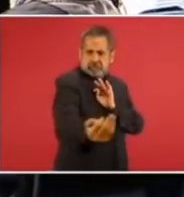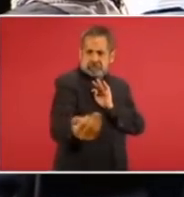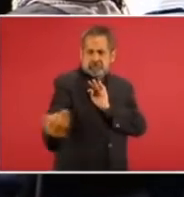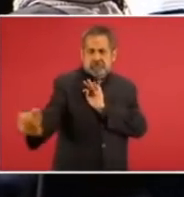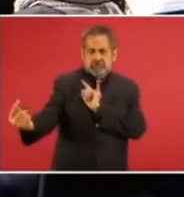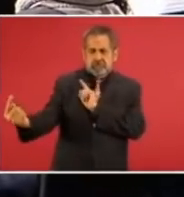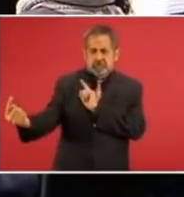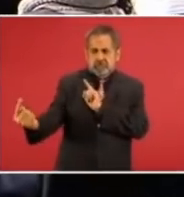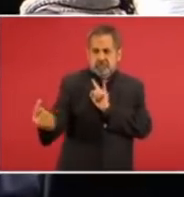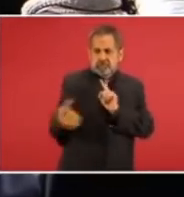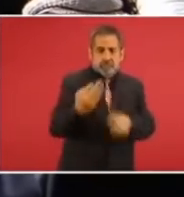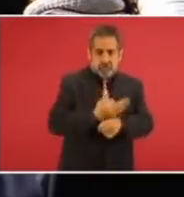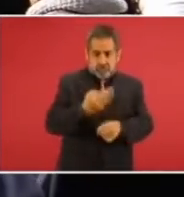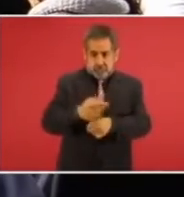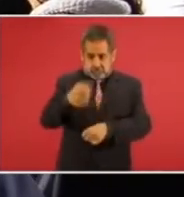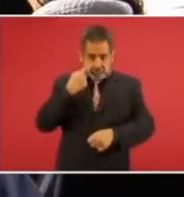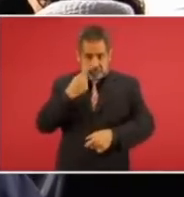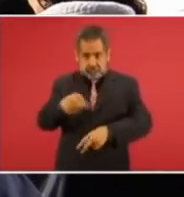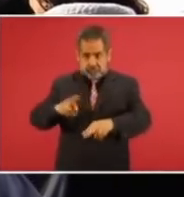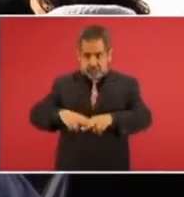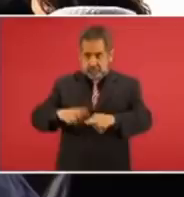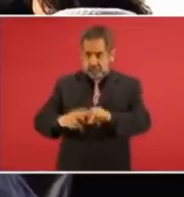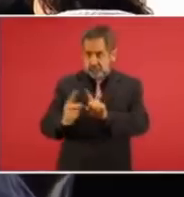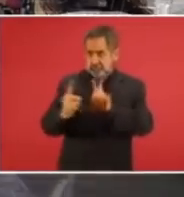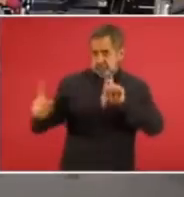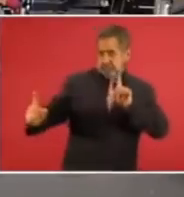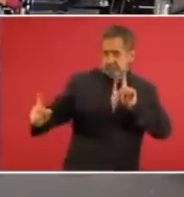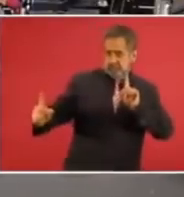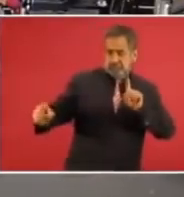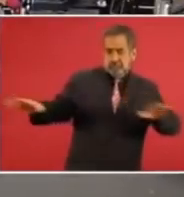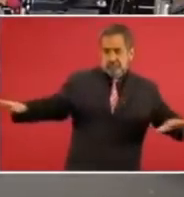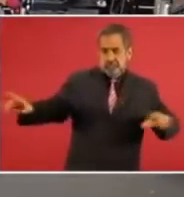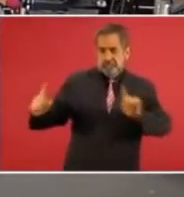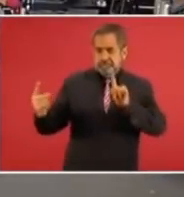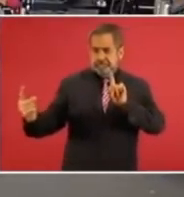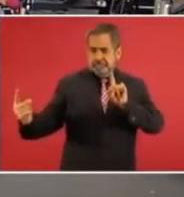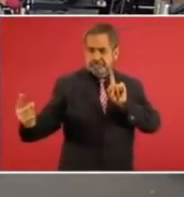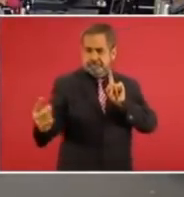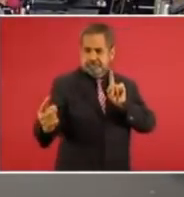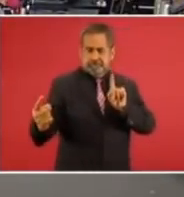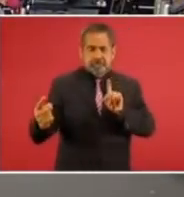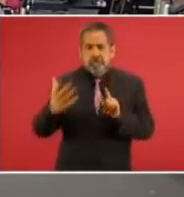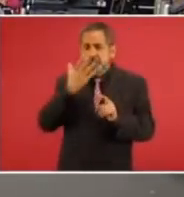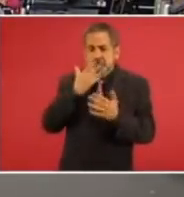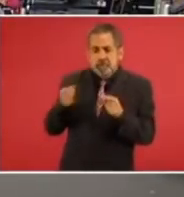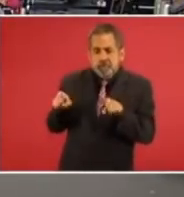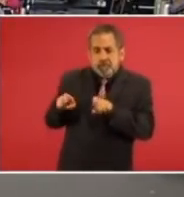¿Ustedes cómo están sentados ahora? ¿Están a distancia? ¿No hay